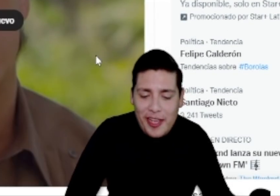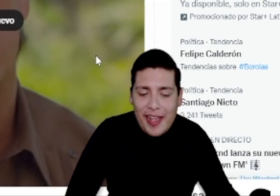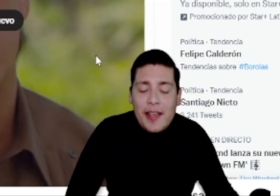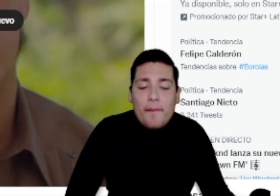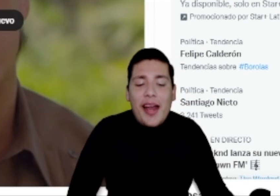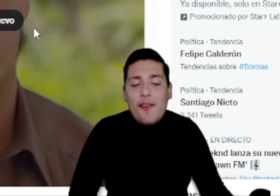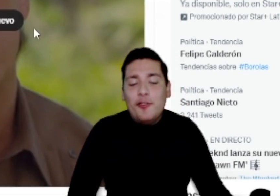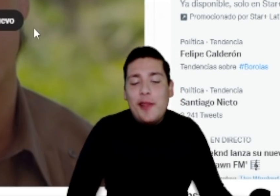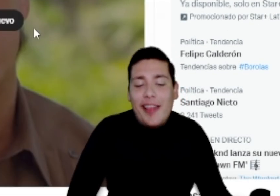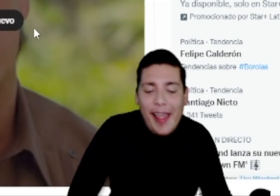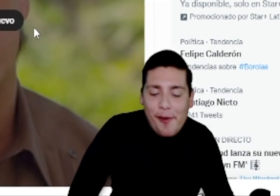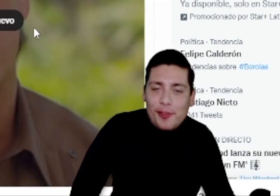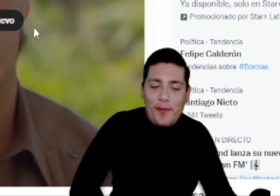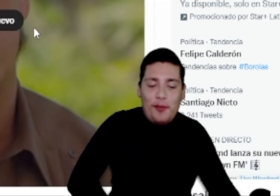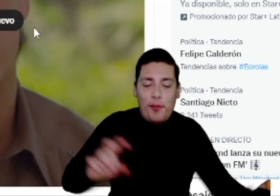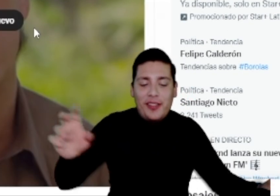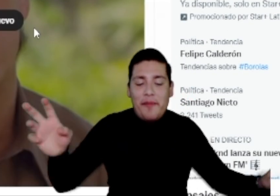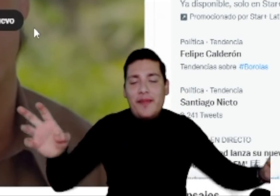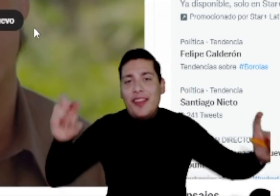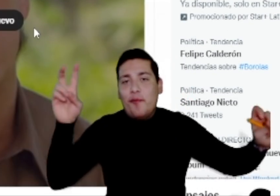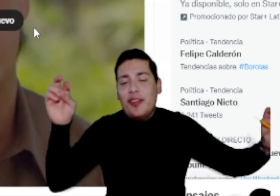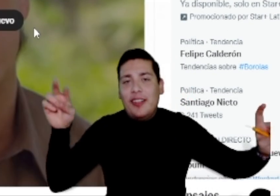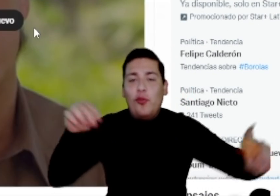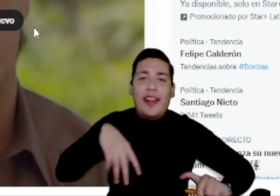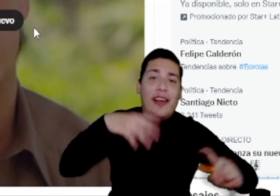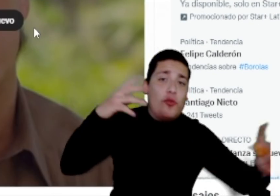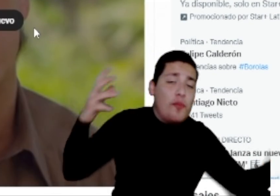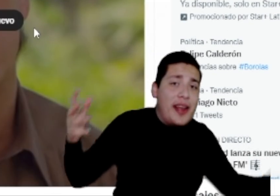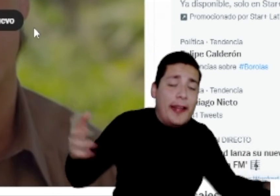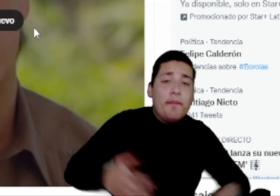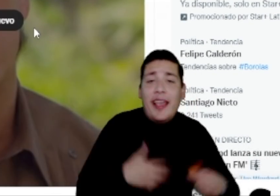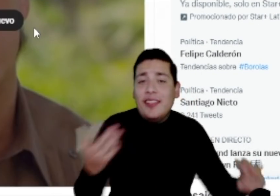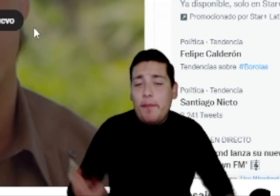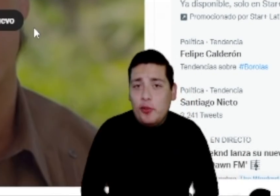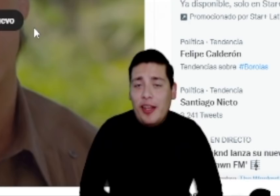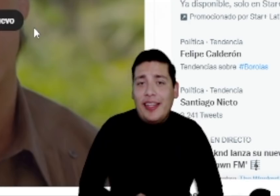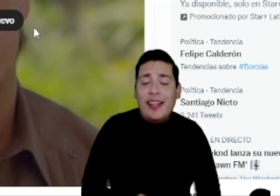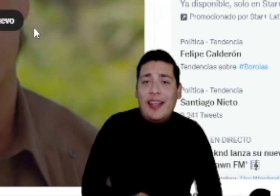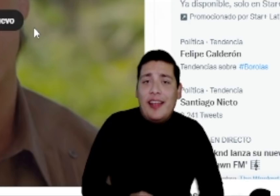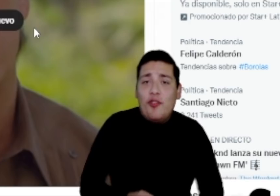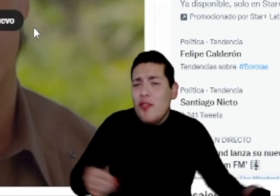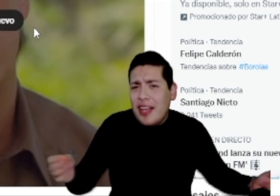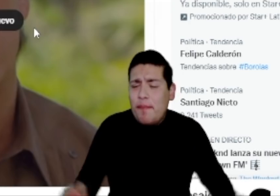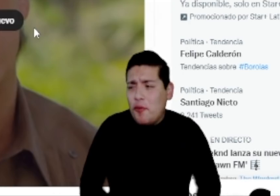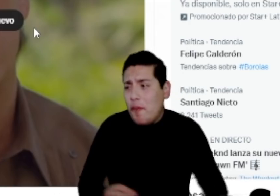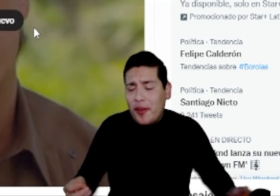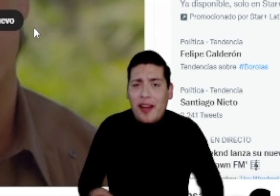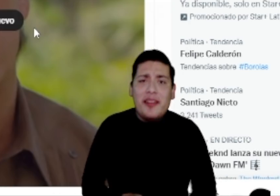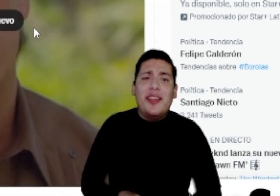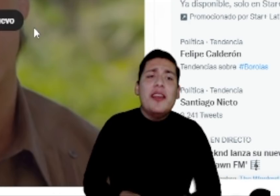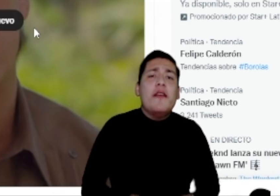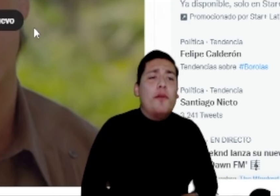últimos días varios videos donde supuestamente demuestra su calidad humana. Este personaje que nunca se